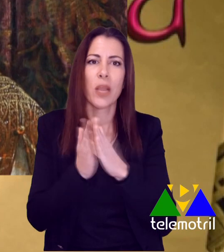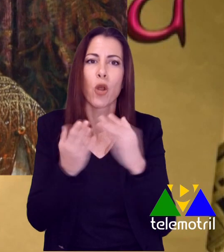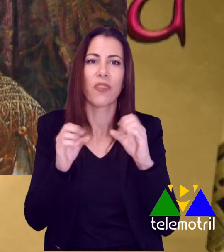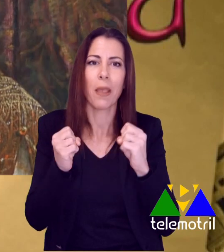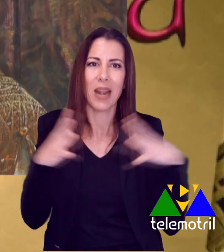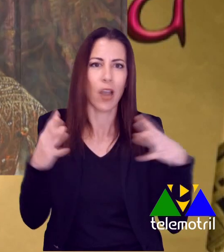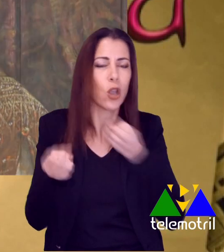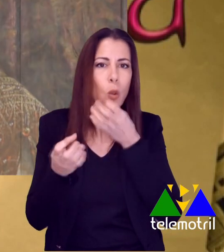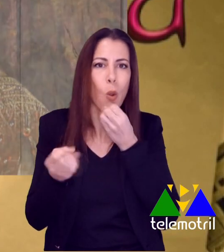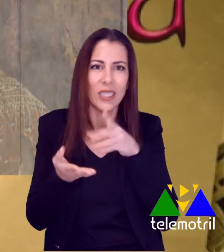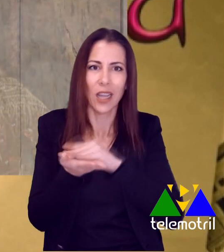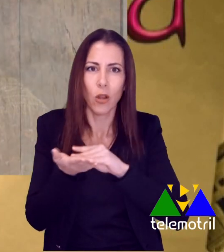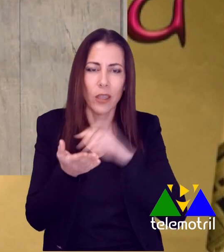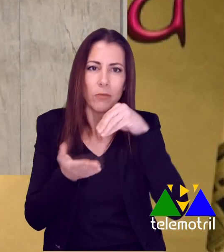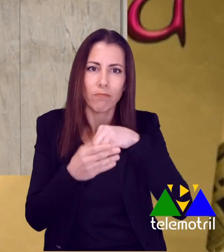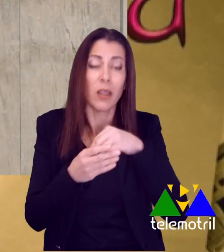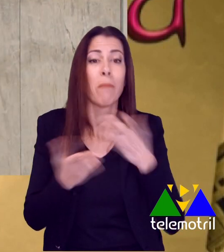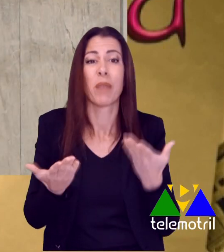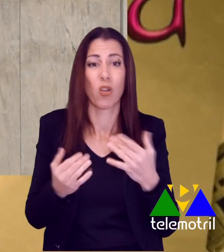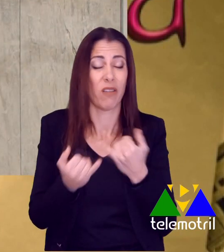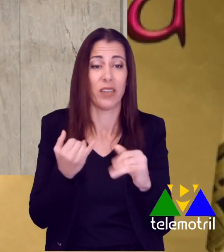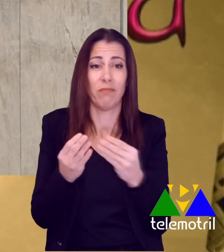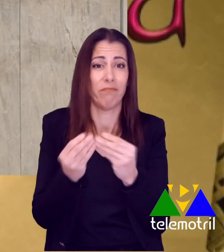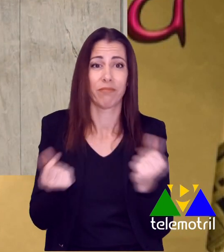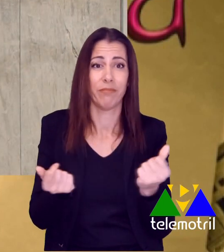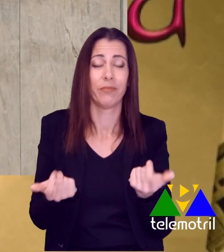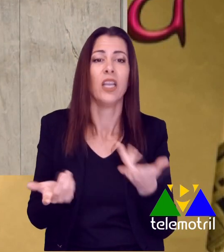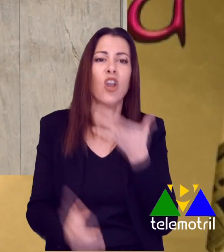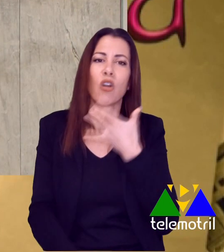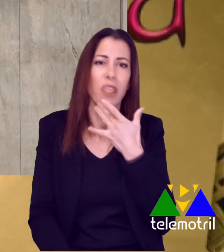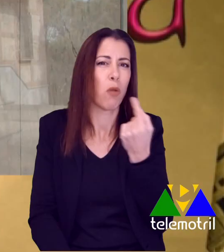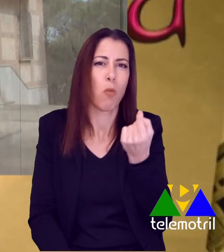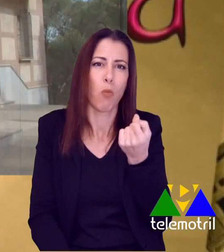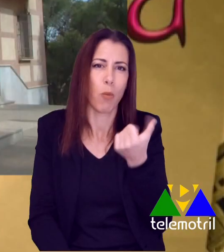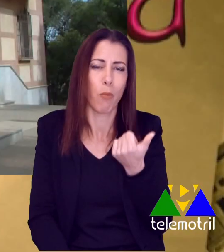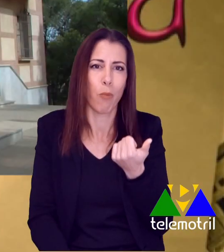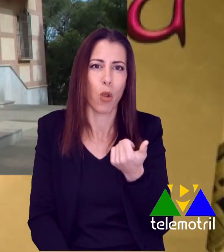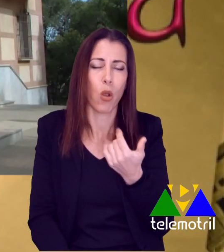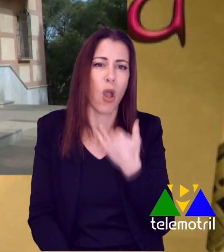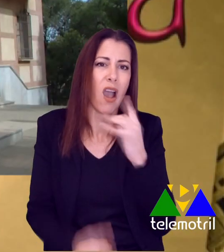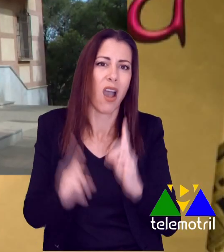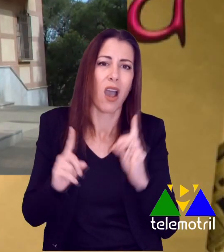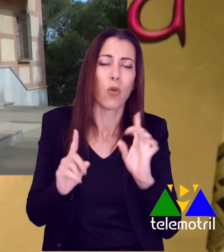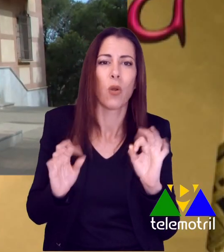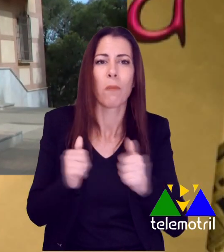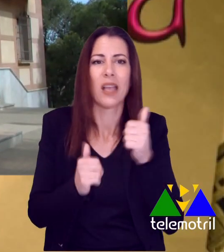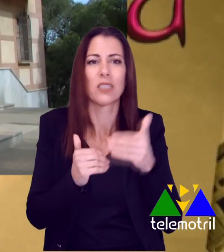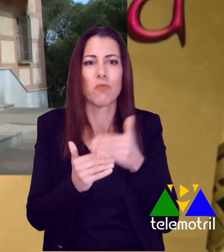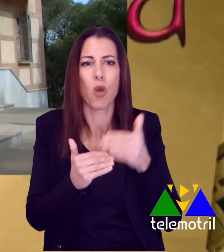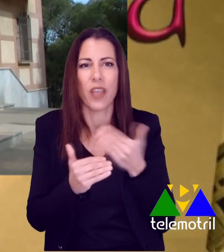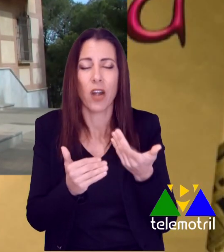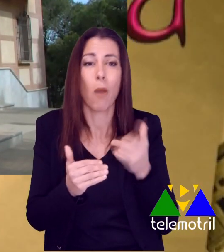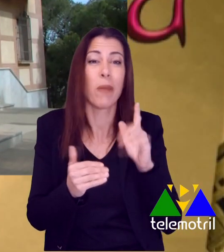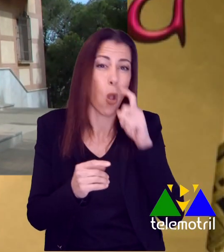siempre hay historia de milagros, ¿no? Conocemos muy poco, conocemos quizás más modernos,